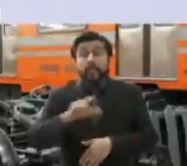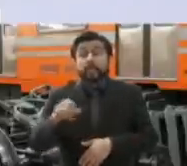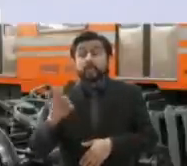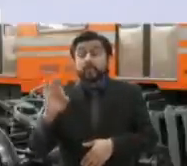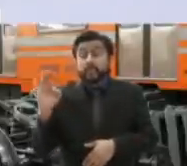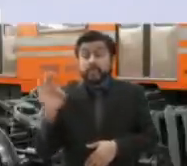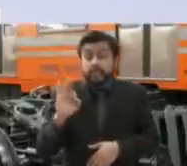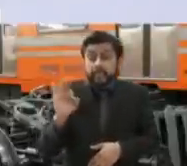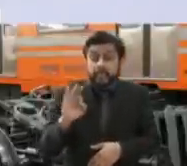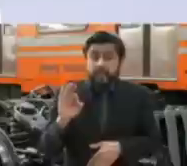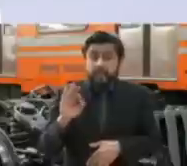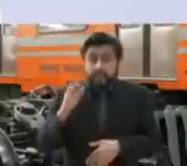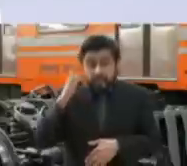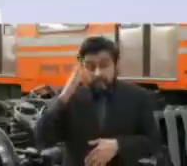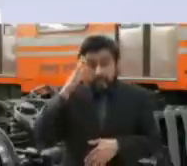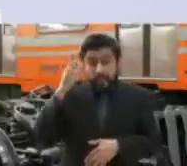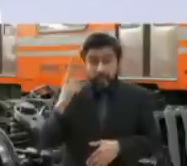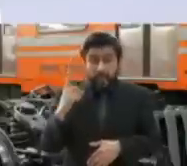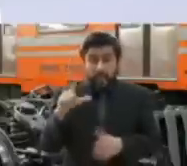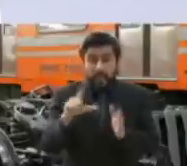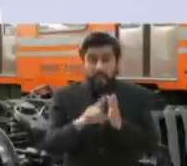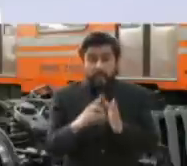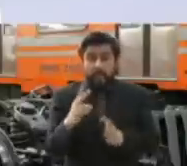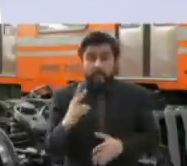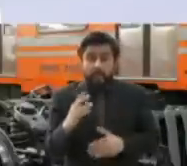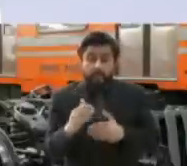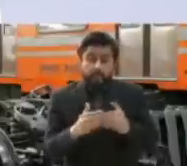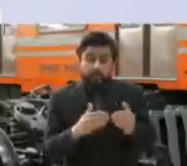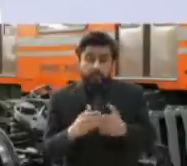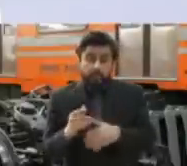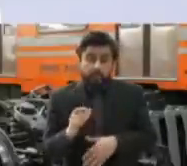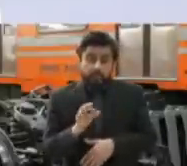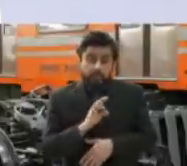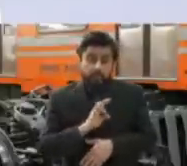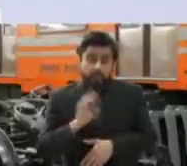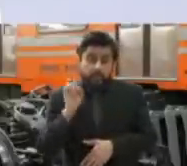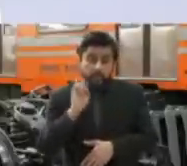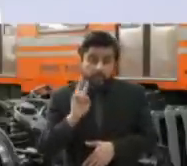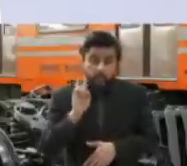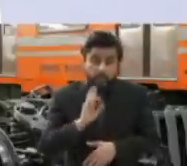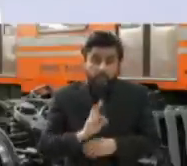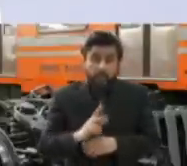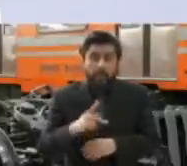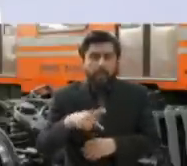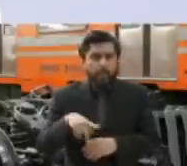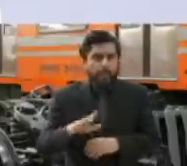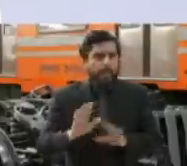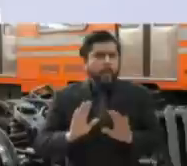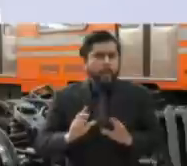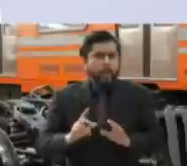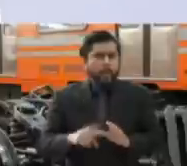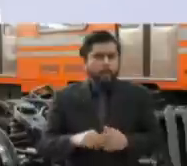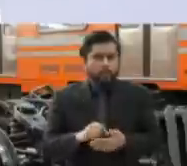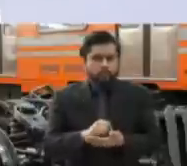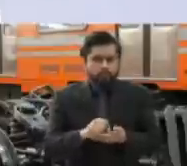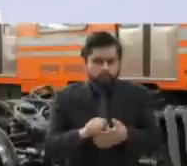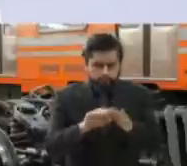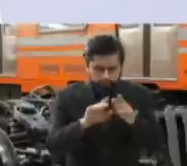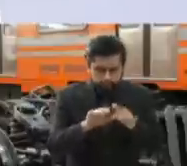no, se da un mantenimiento mayor y al mismo tiempo se hace el programa maestro de